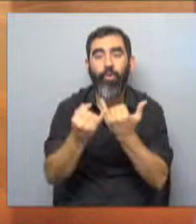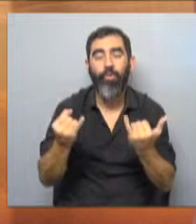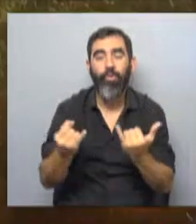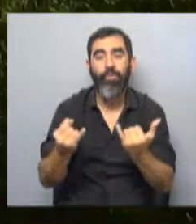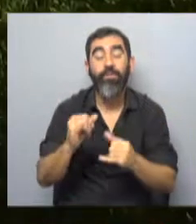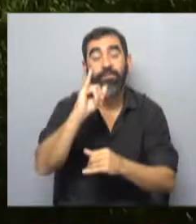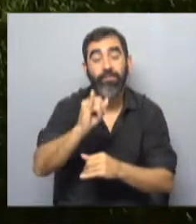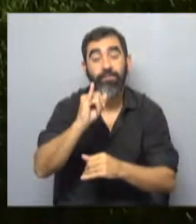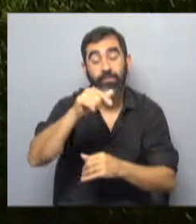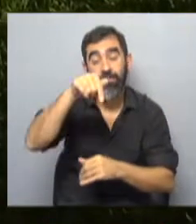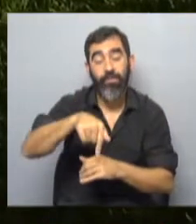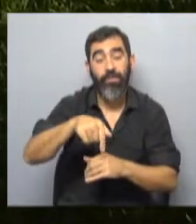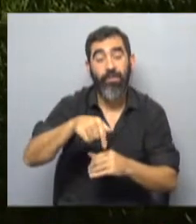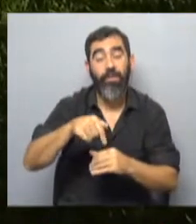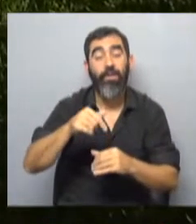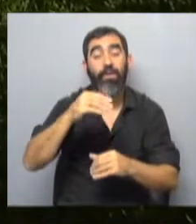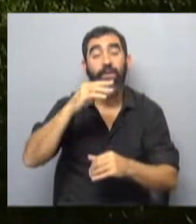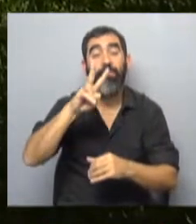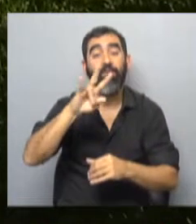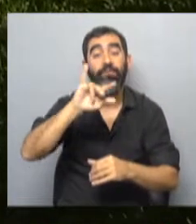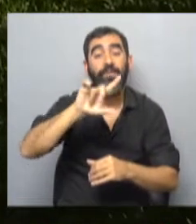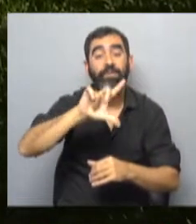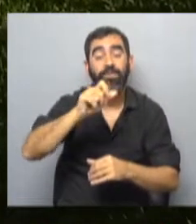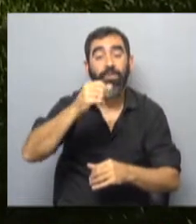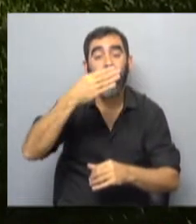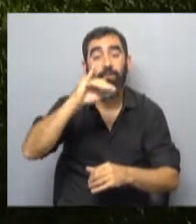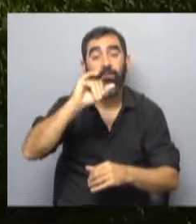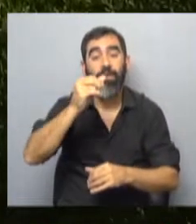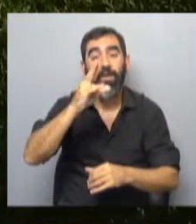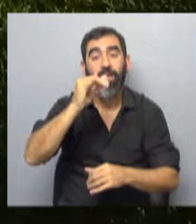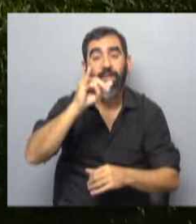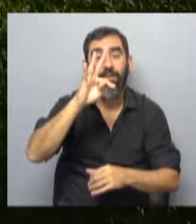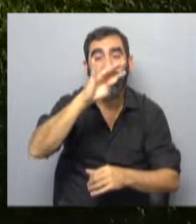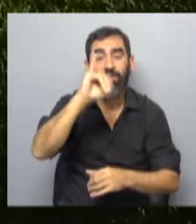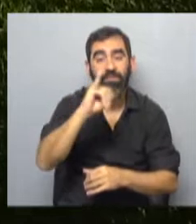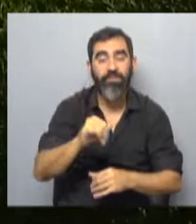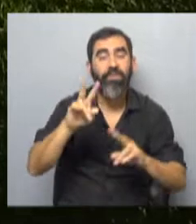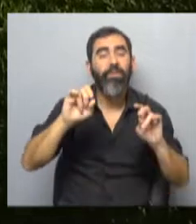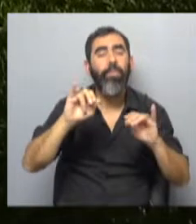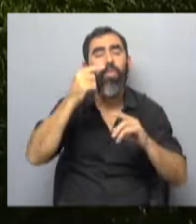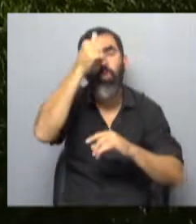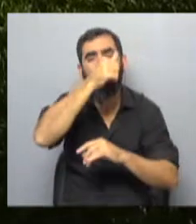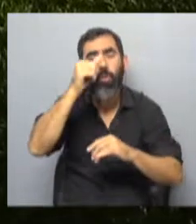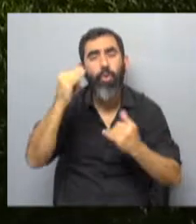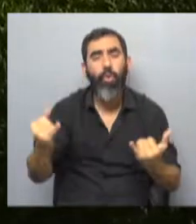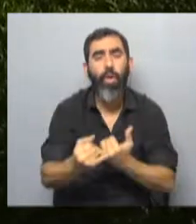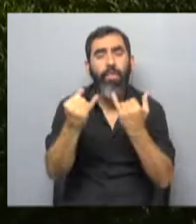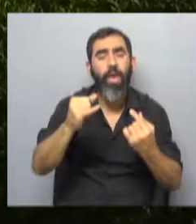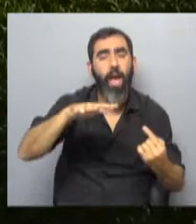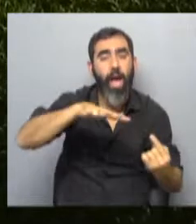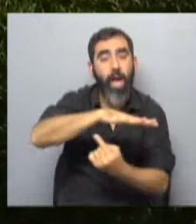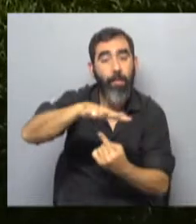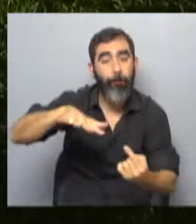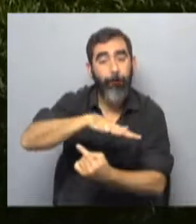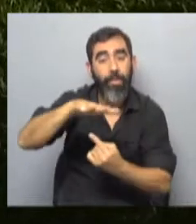abajo así es estamos aquí en el parque de villa abierta quiero que ustedes ya han hablado del tema del domingo justamente del día del medio ambiente y